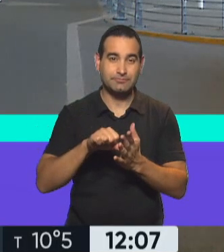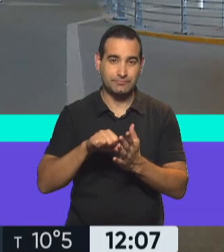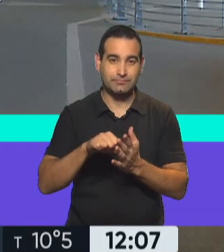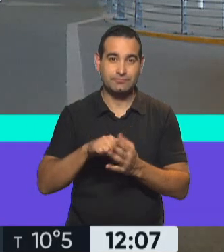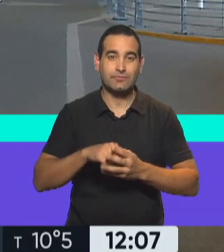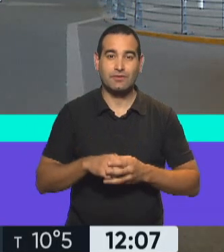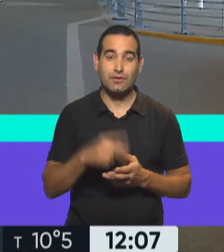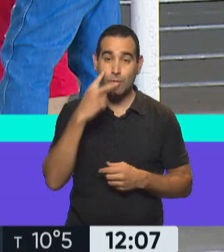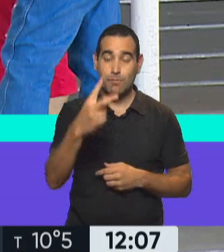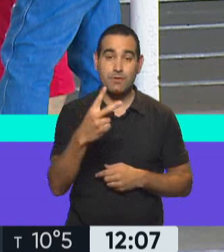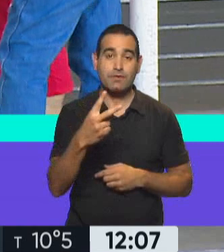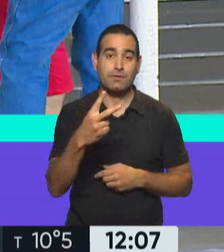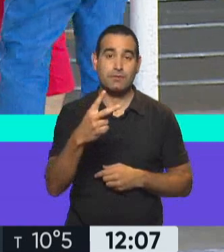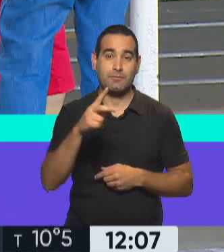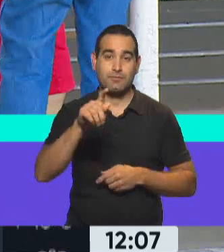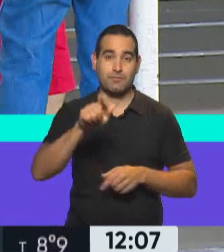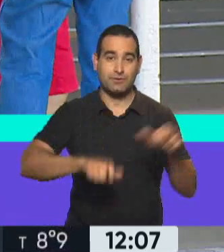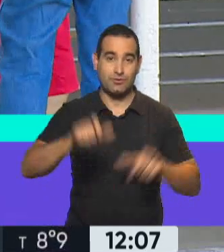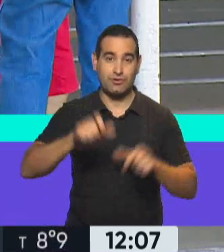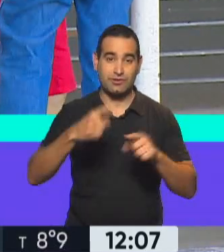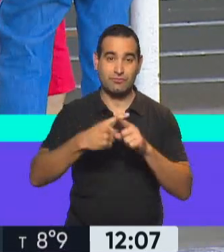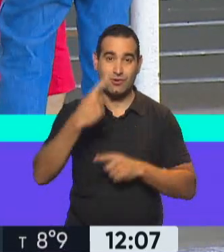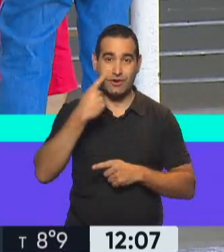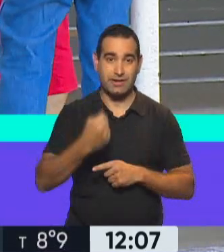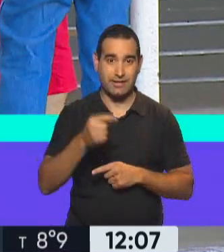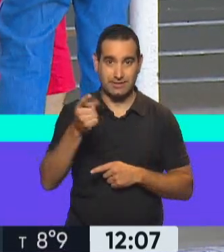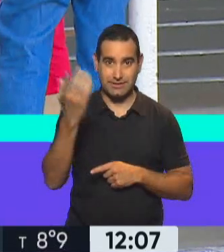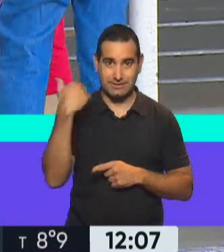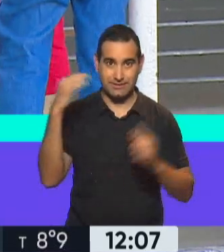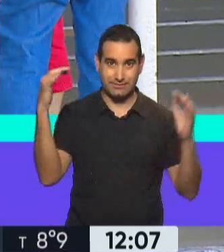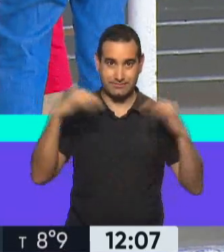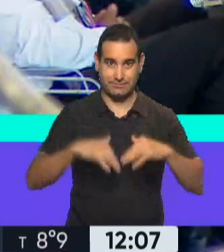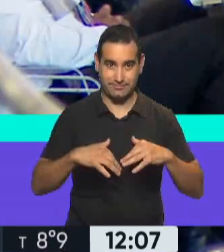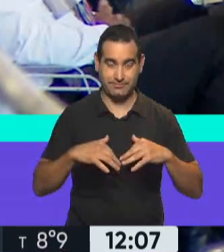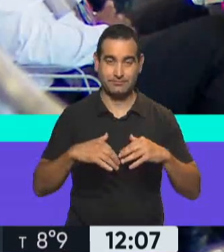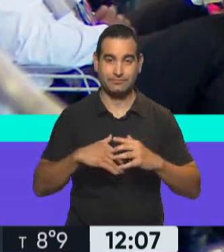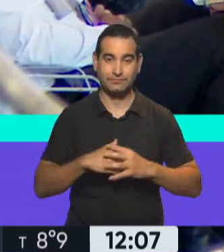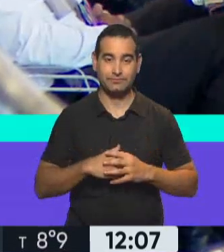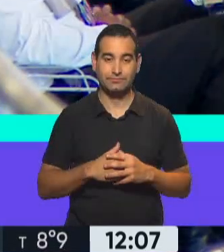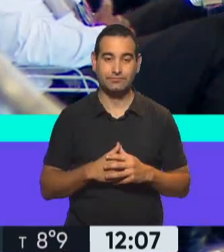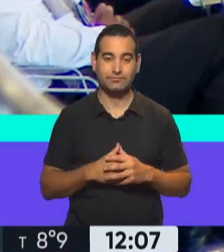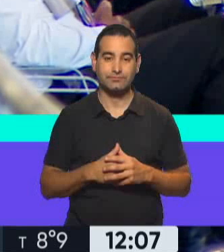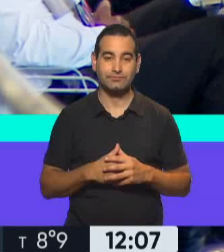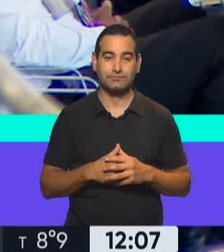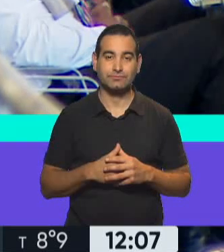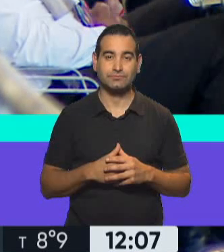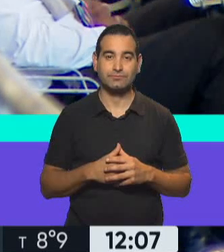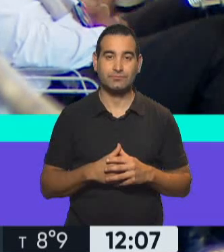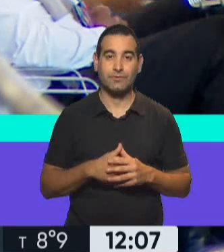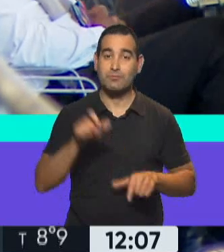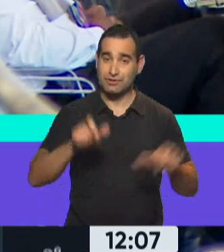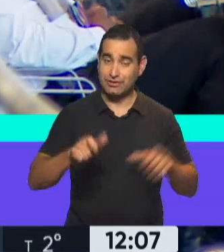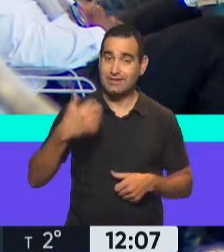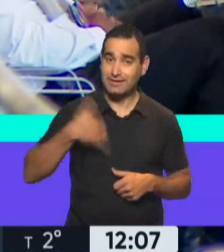600.000 pasajeros por día, justamente tiene que ver con este número de pasajeros, de turistas, de argentinos